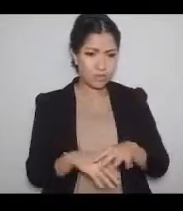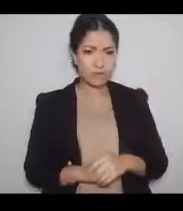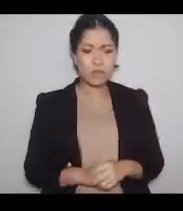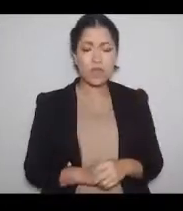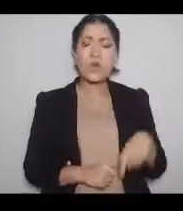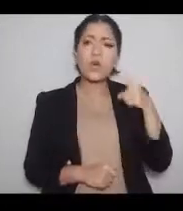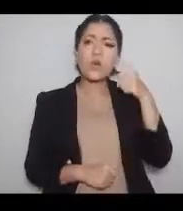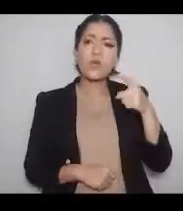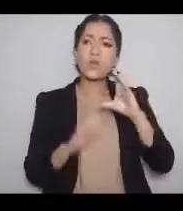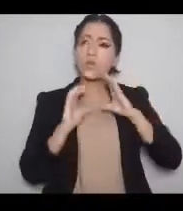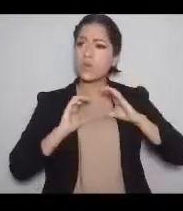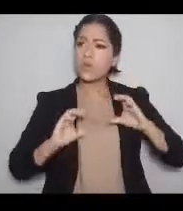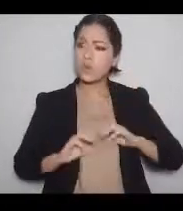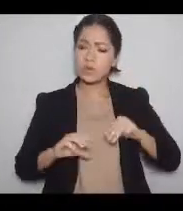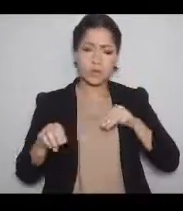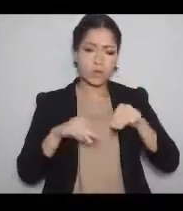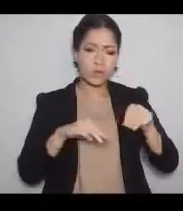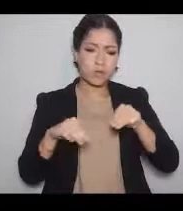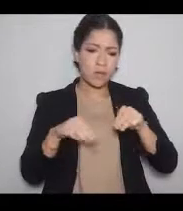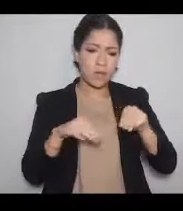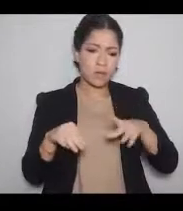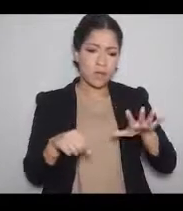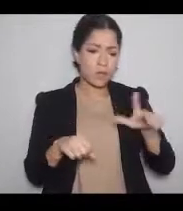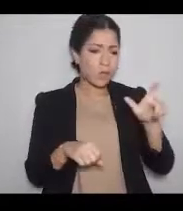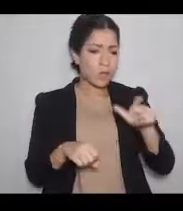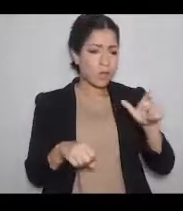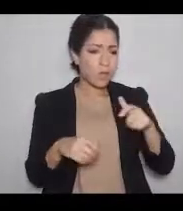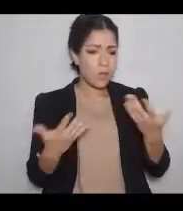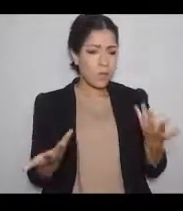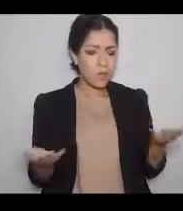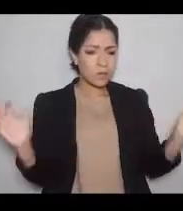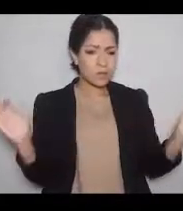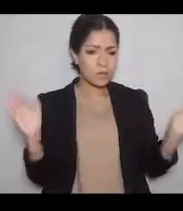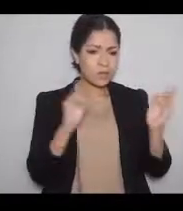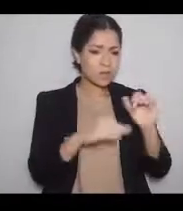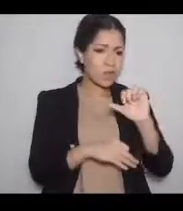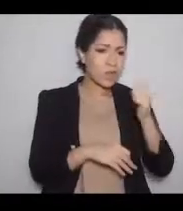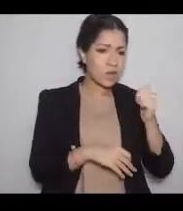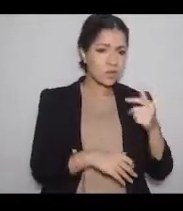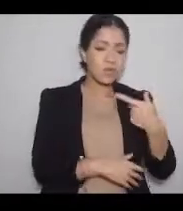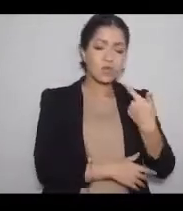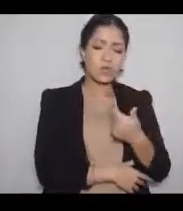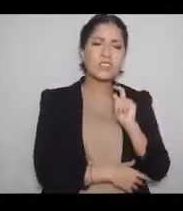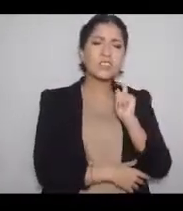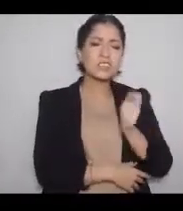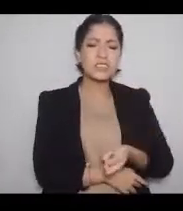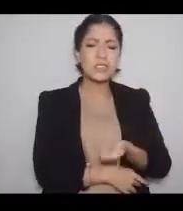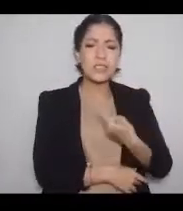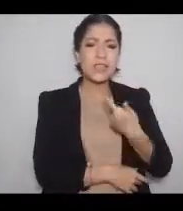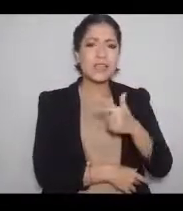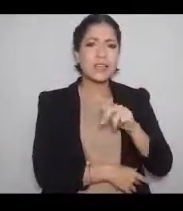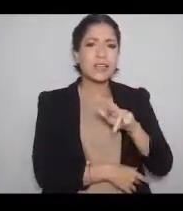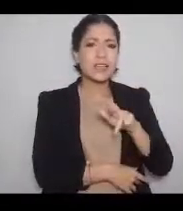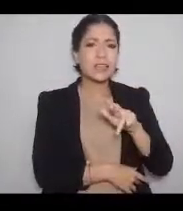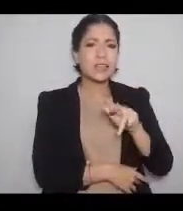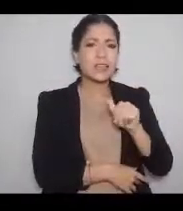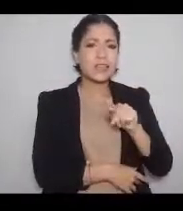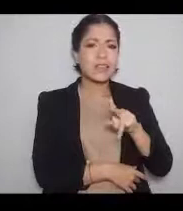por otro. Eso se llama gravedad. Fuerza de